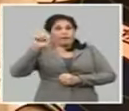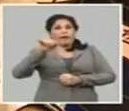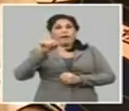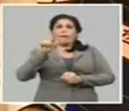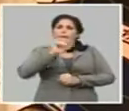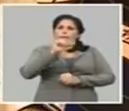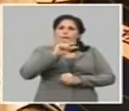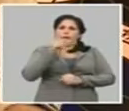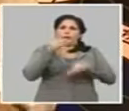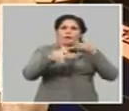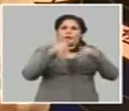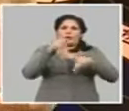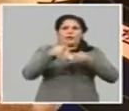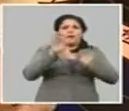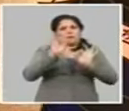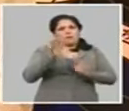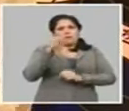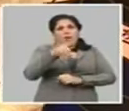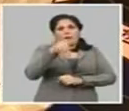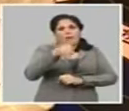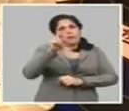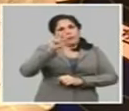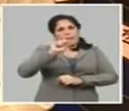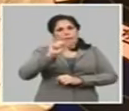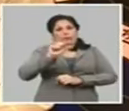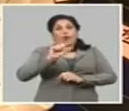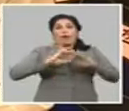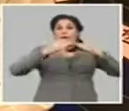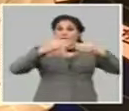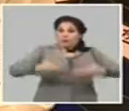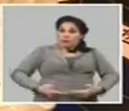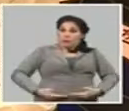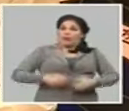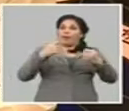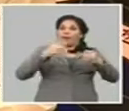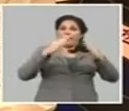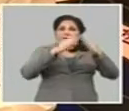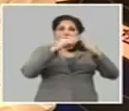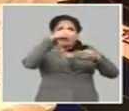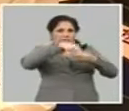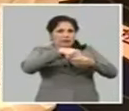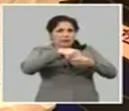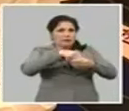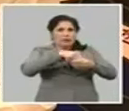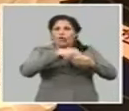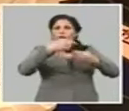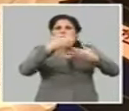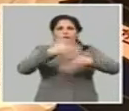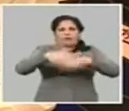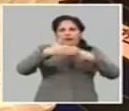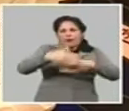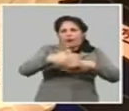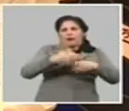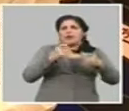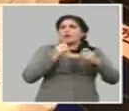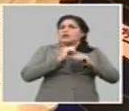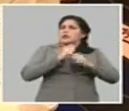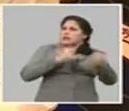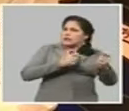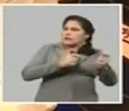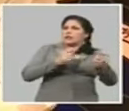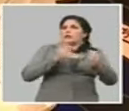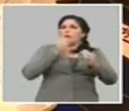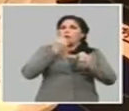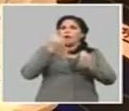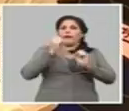de tener en él lo menos el número de personas conglomerados insistir en el tema de la información por los sitios